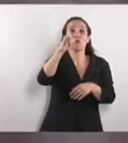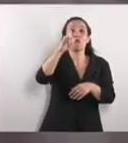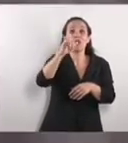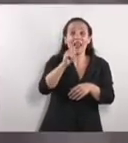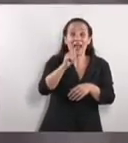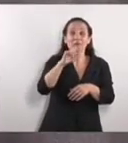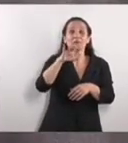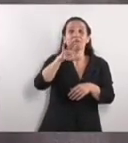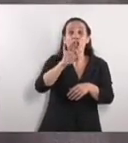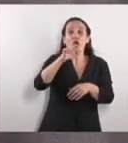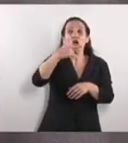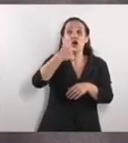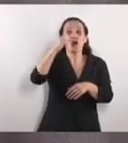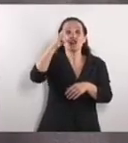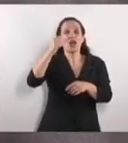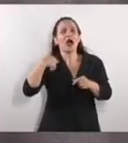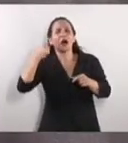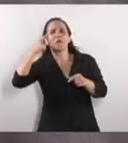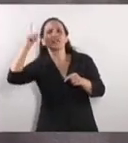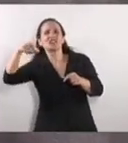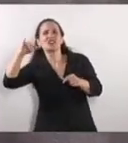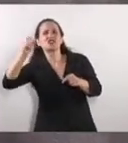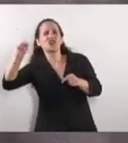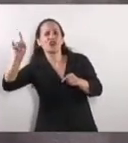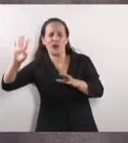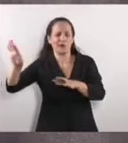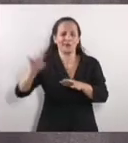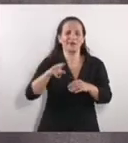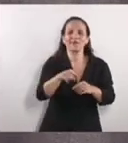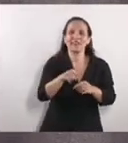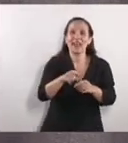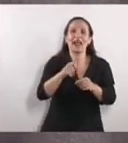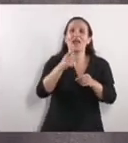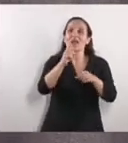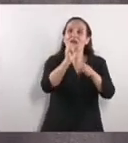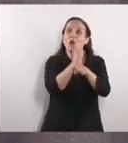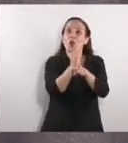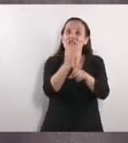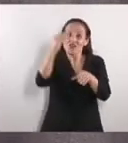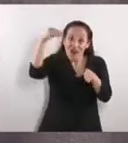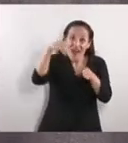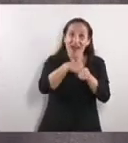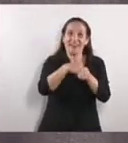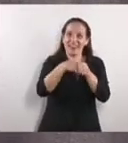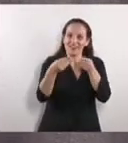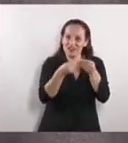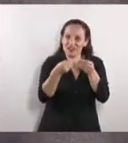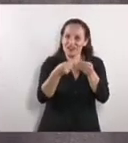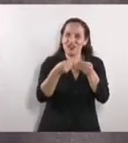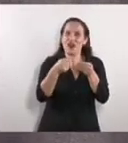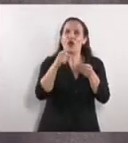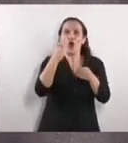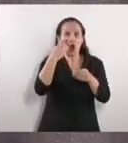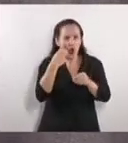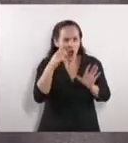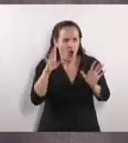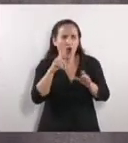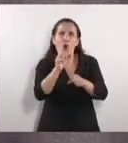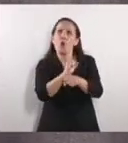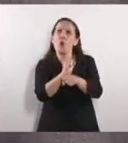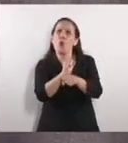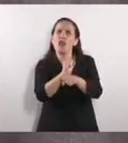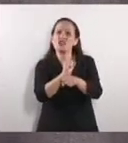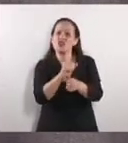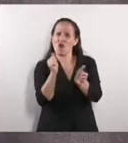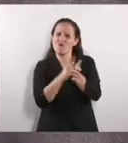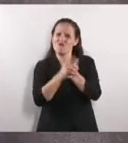tilde o no. no. Está dentro de los huesos. ¿Sí? Los huesos en realidad no son estructuras sólidas. Si yo parto un hueso y lo